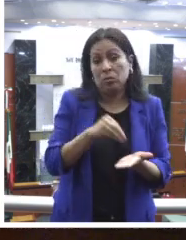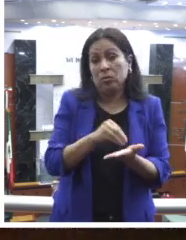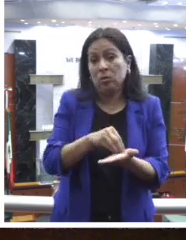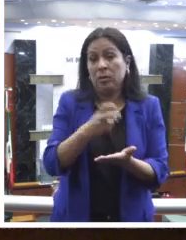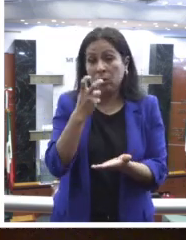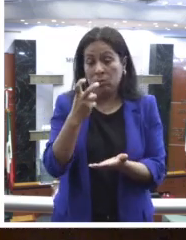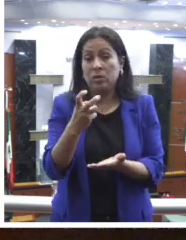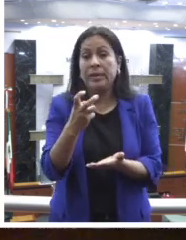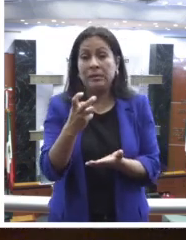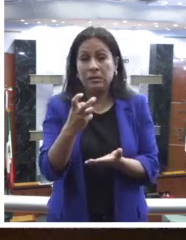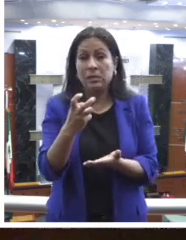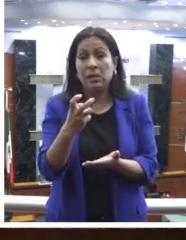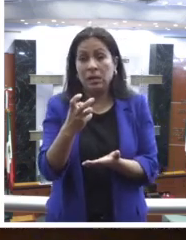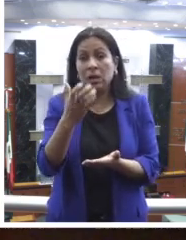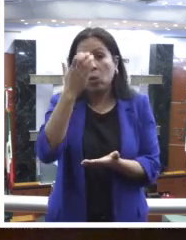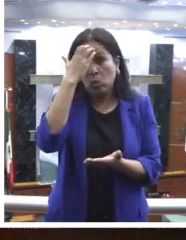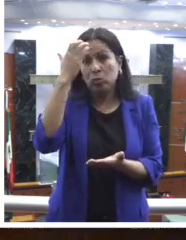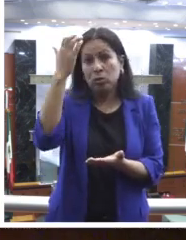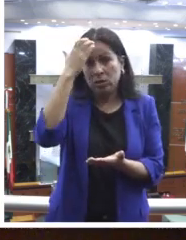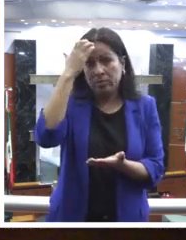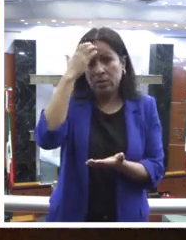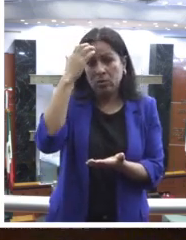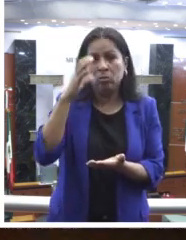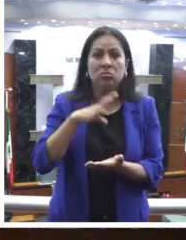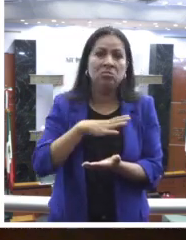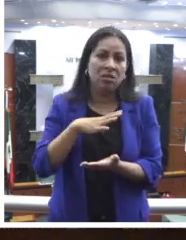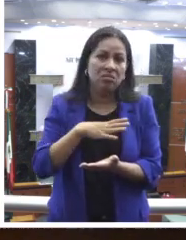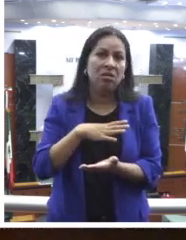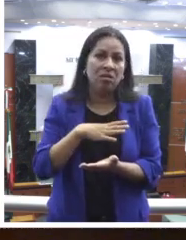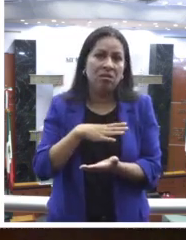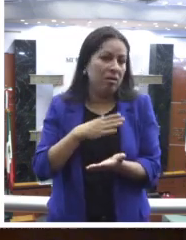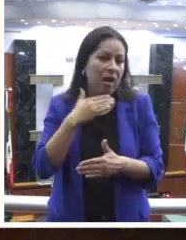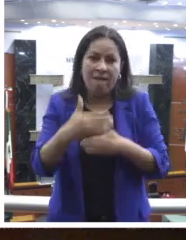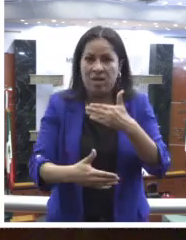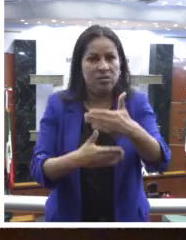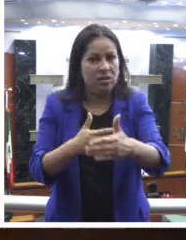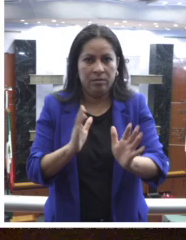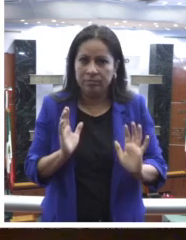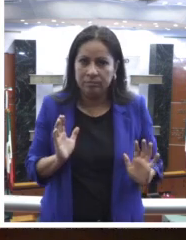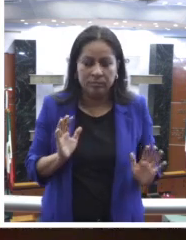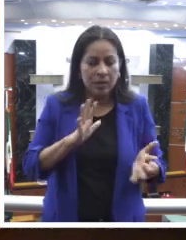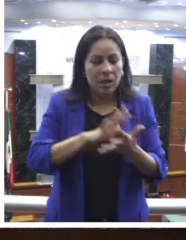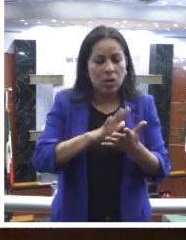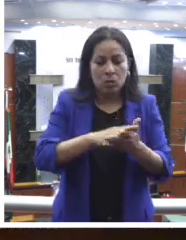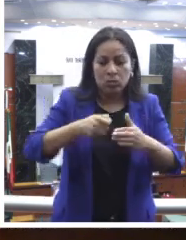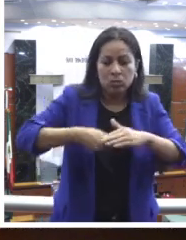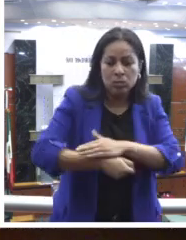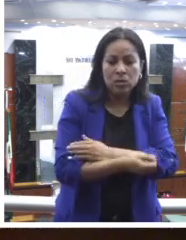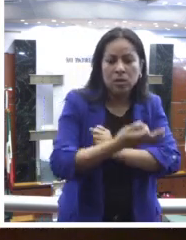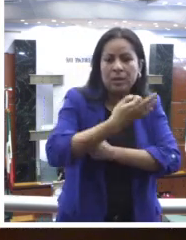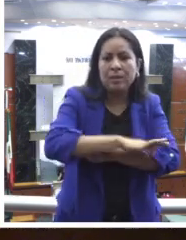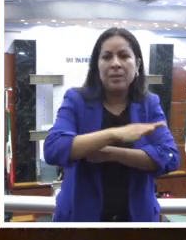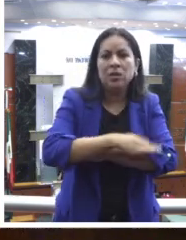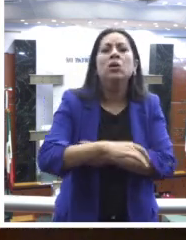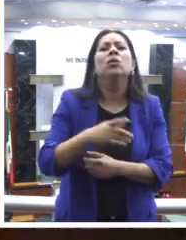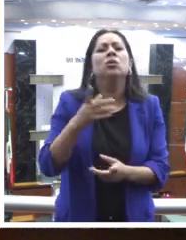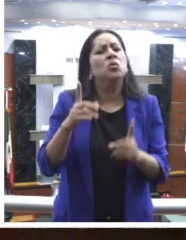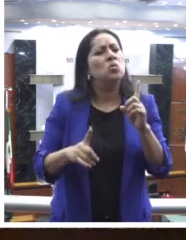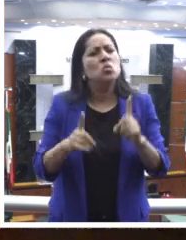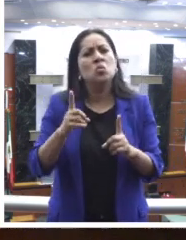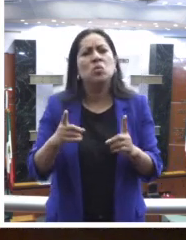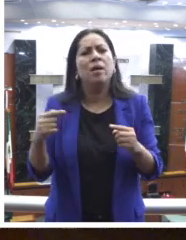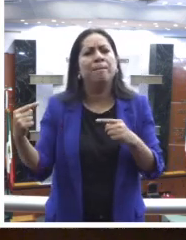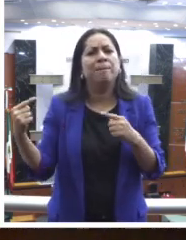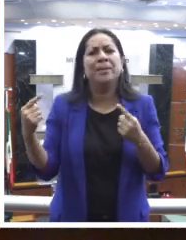esa con ese conocimiento se tienen que se tien que avanzar la prisión preventiva oficiosa ha sido sin duda un objeto de